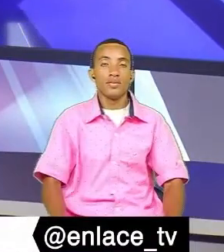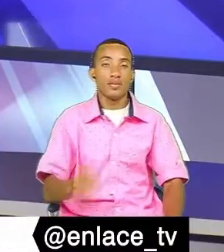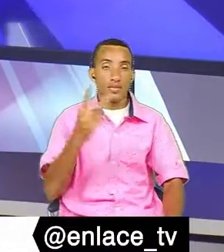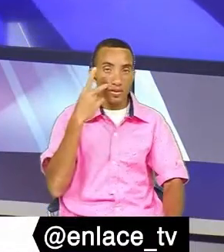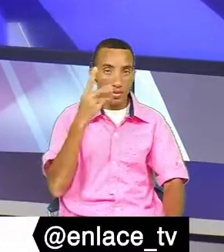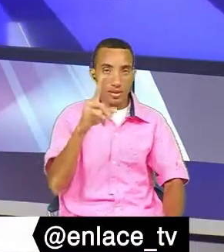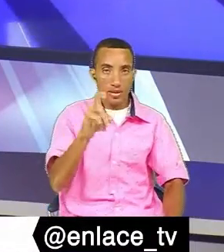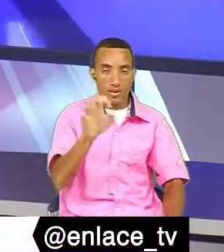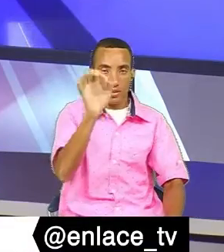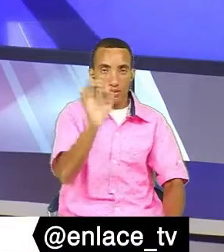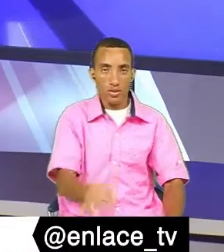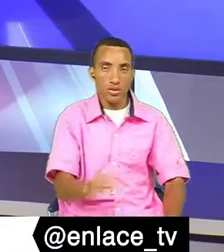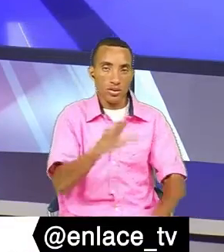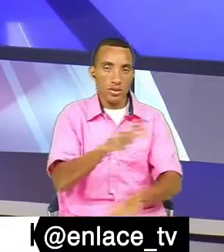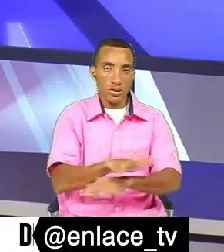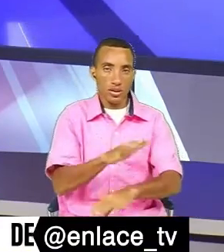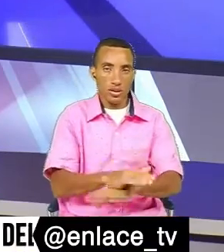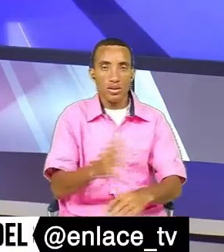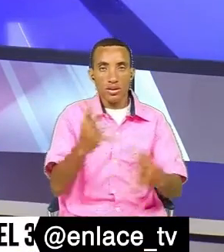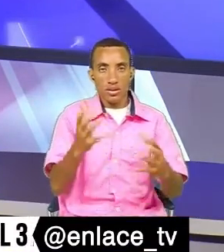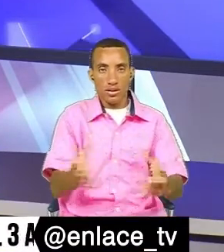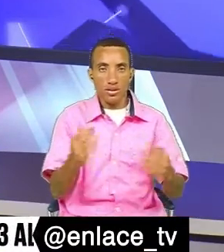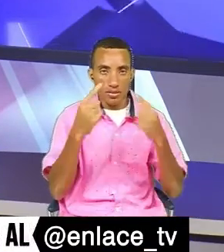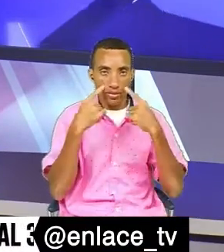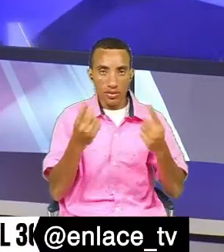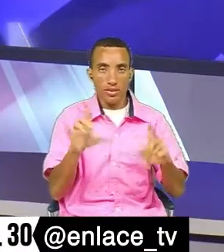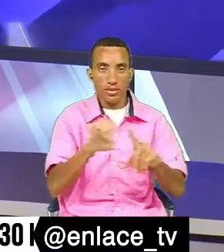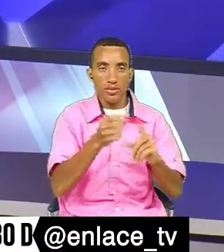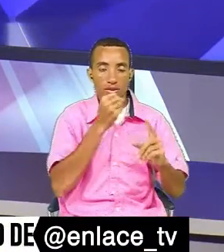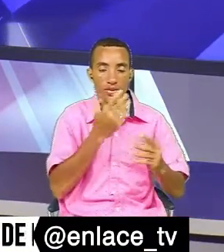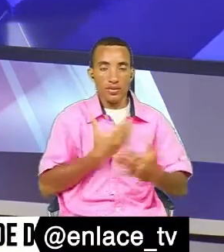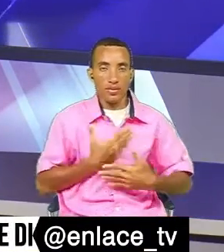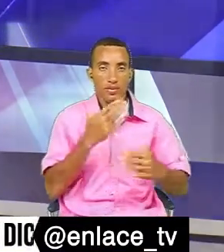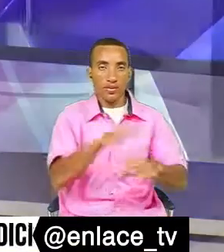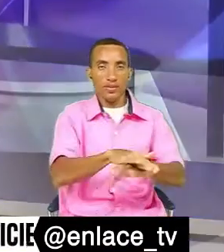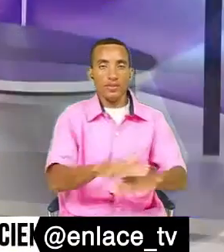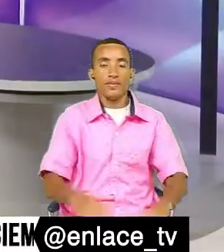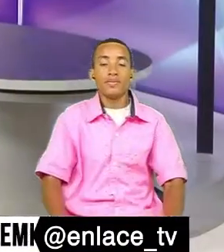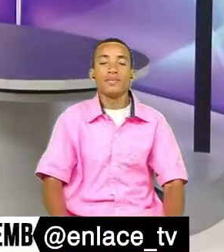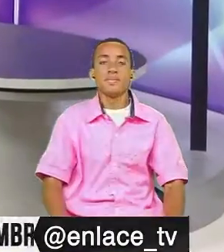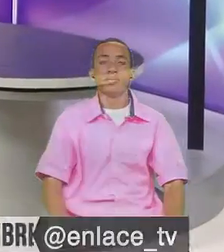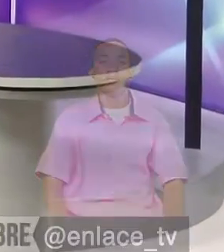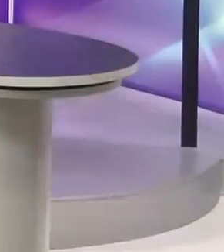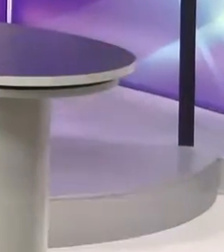en punto de la tarde con más de lo que usted quiere ver en Enlace Noticias. Feliz tarde para todos.